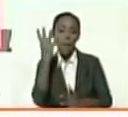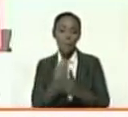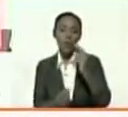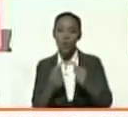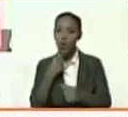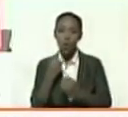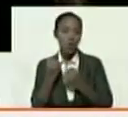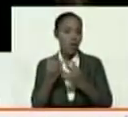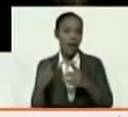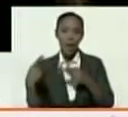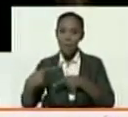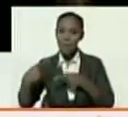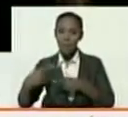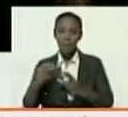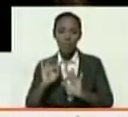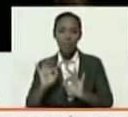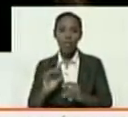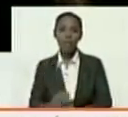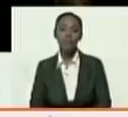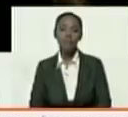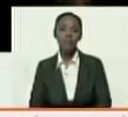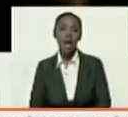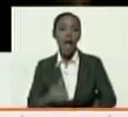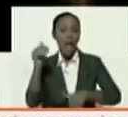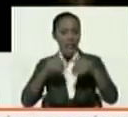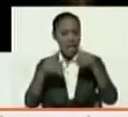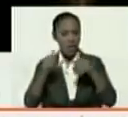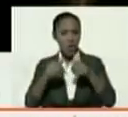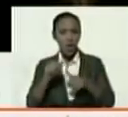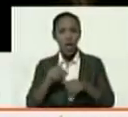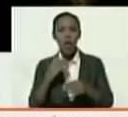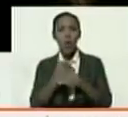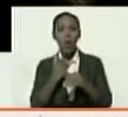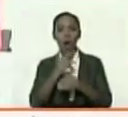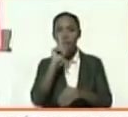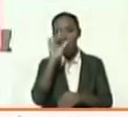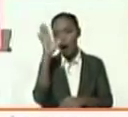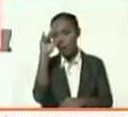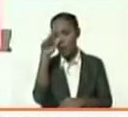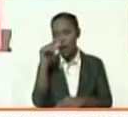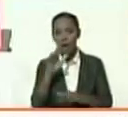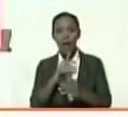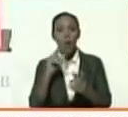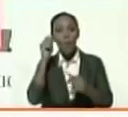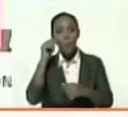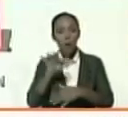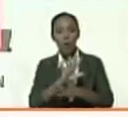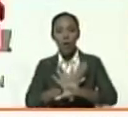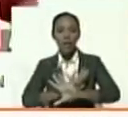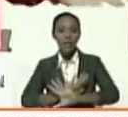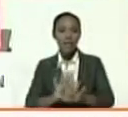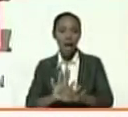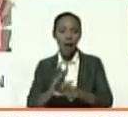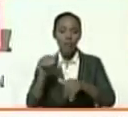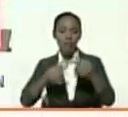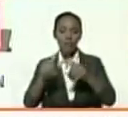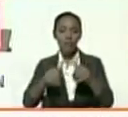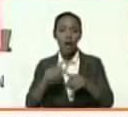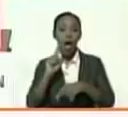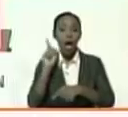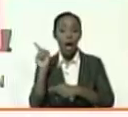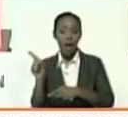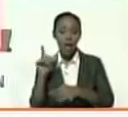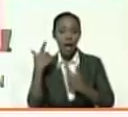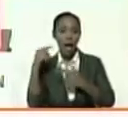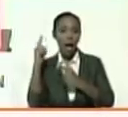pelea. Elecciones sería una burla para un pueblo que acaba de hacer unas elecciones. Ahí está un proceso.